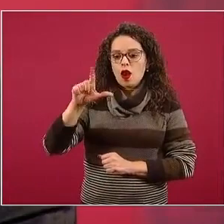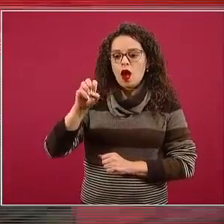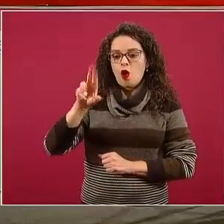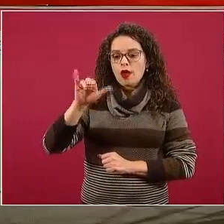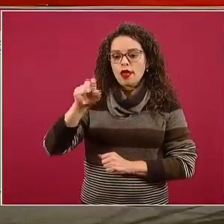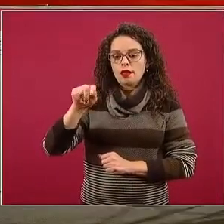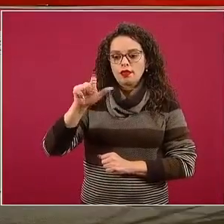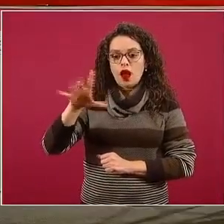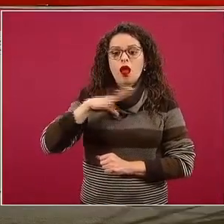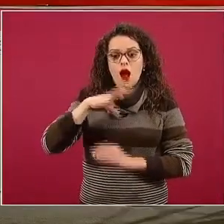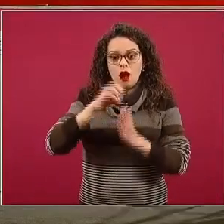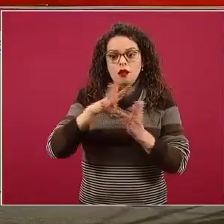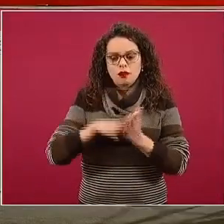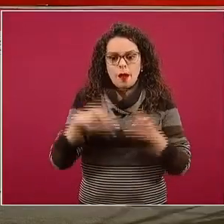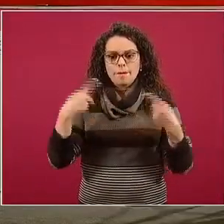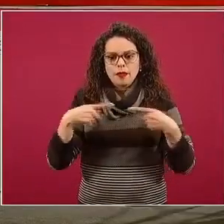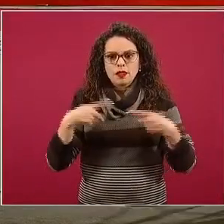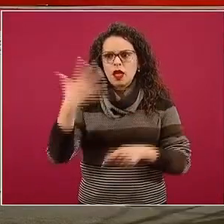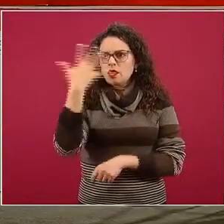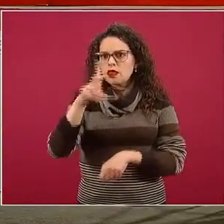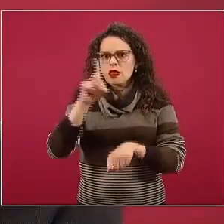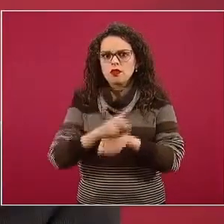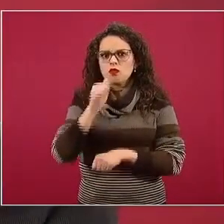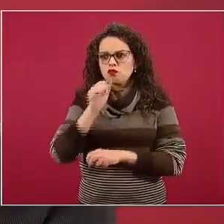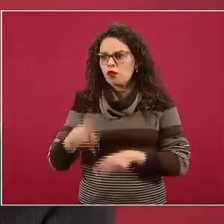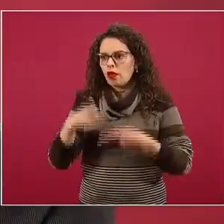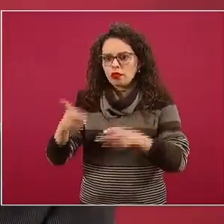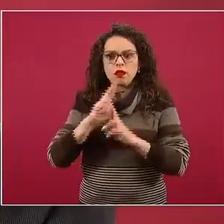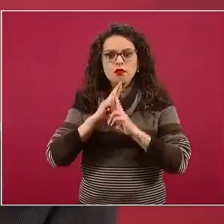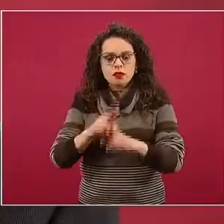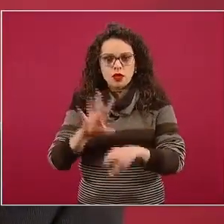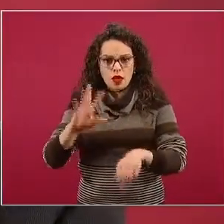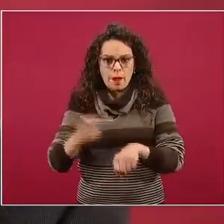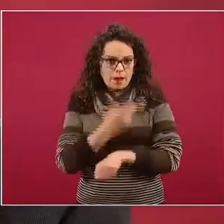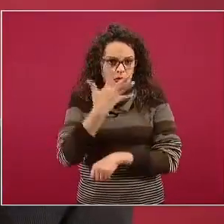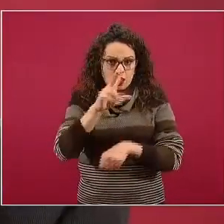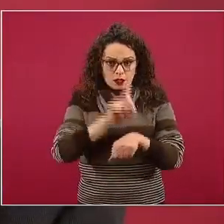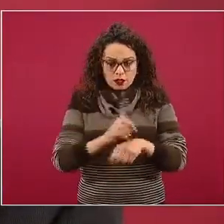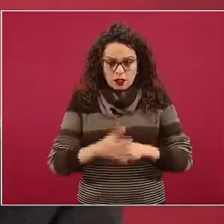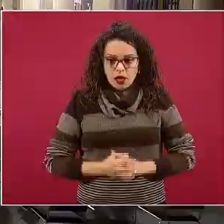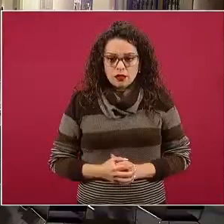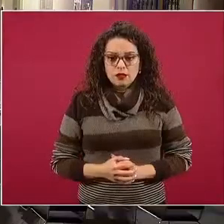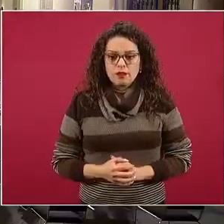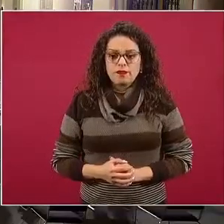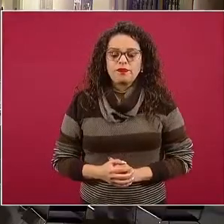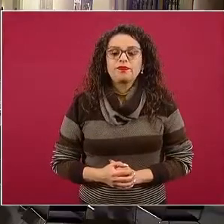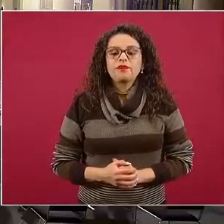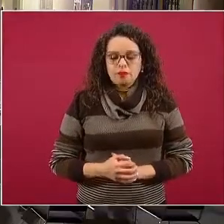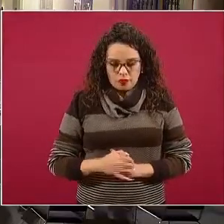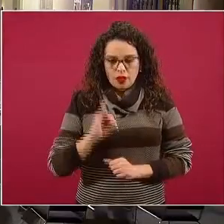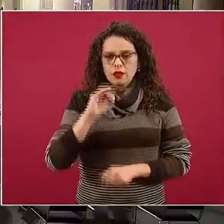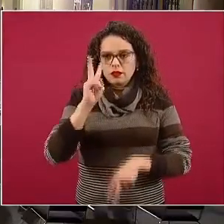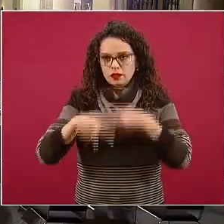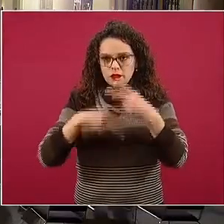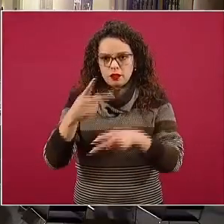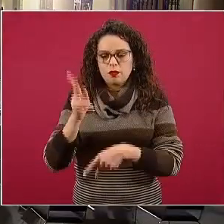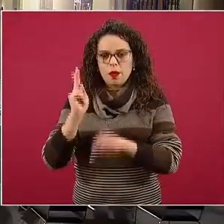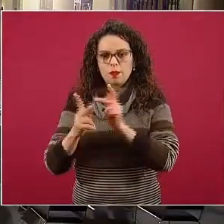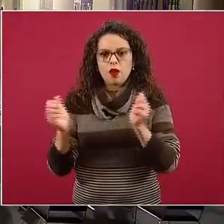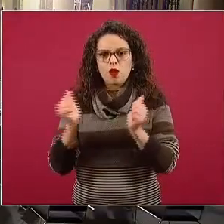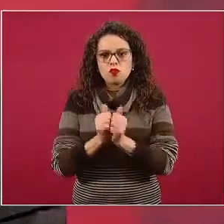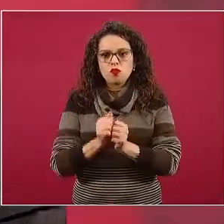de personas que igual en 10 días no les han dado el resultado. Vamos a hablar con nuestra muy respetada y